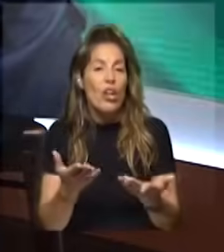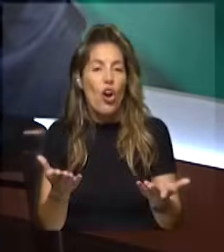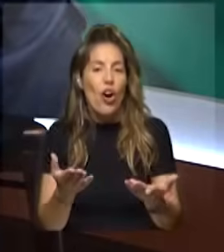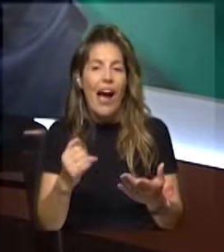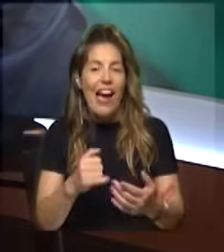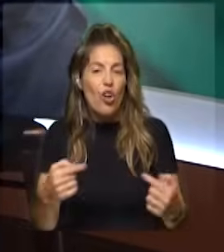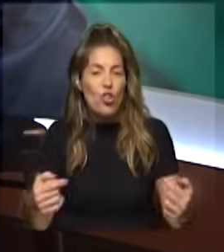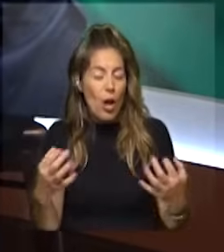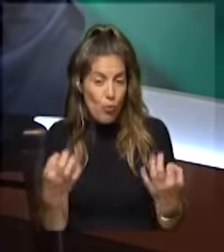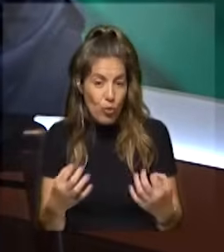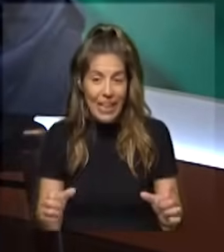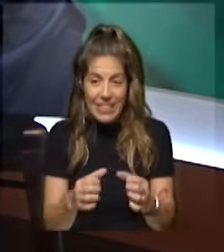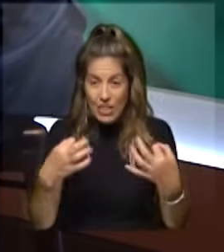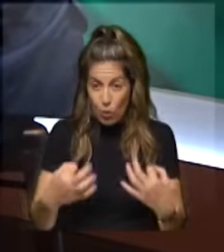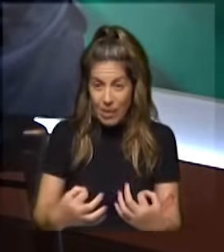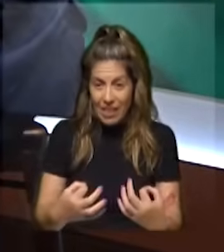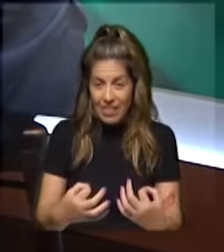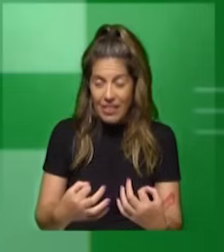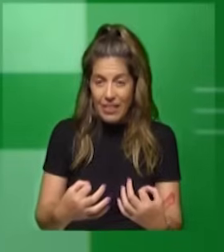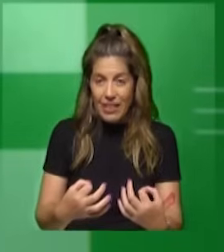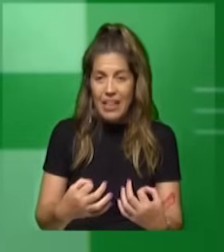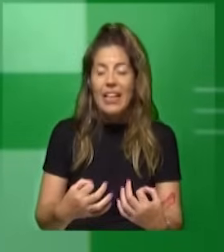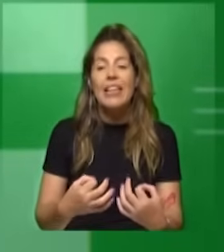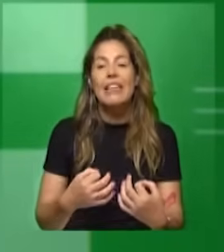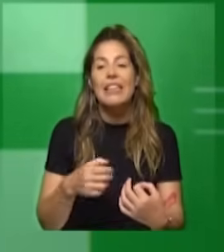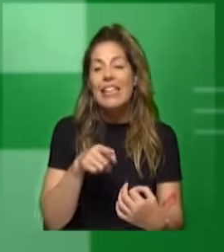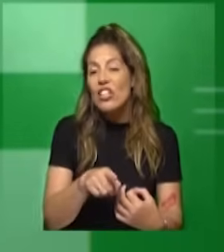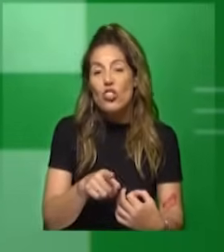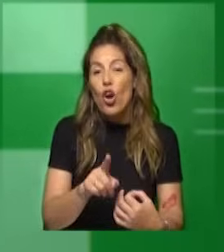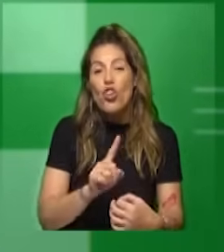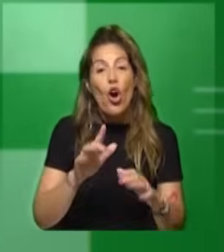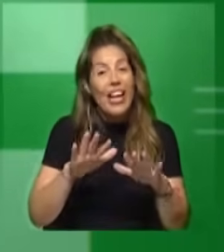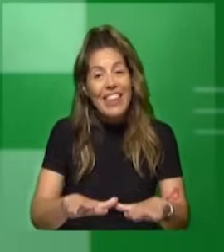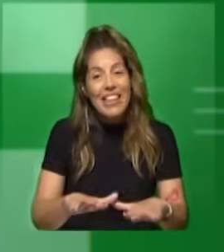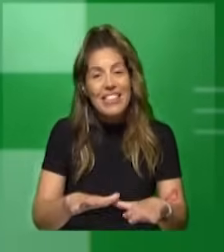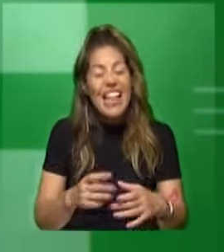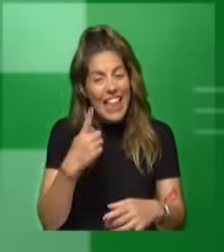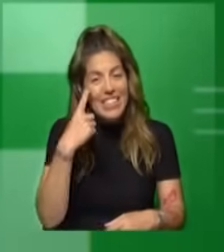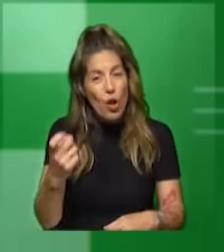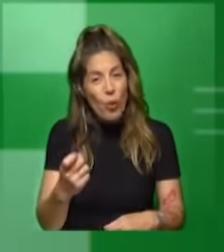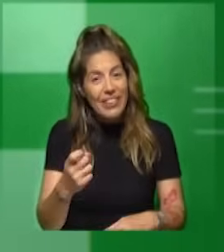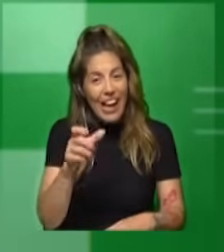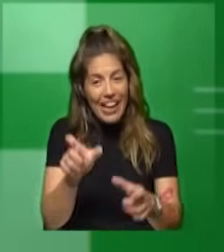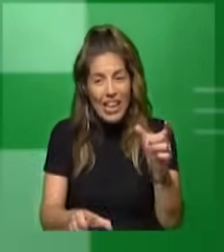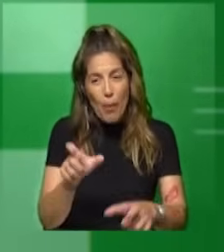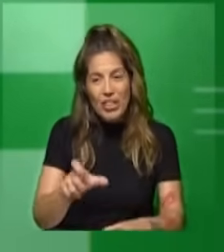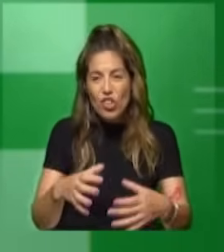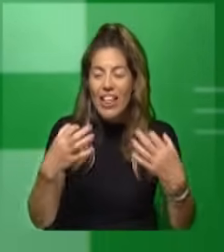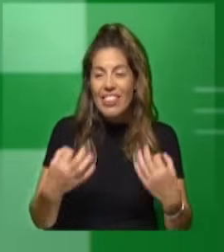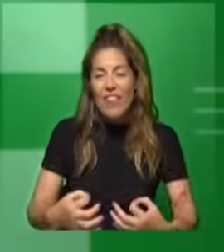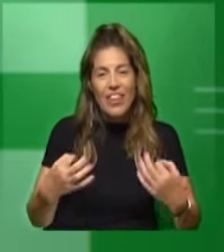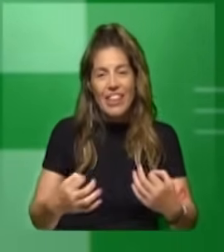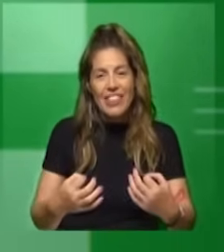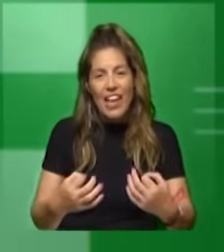hay cosas puntuales que se han hecho bien. Y parte es eso, es no quedarse, es darse cuenta que la gente realmente